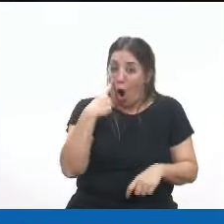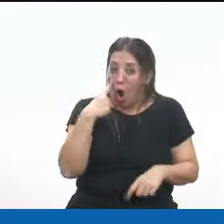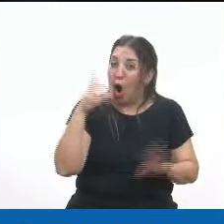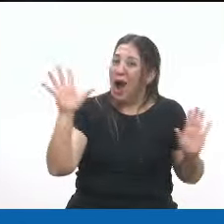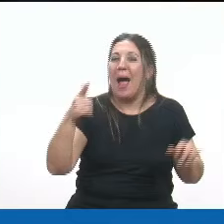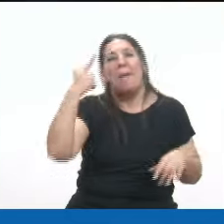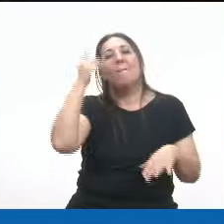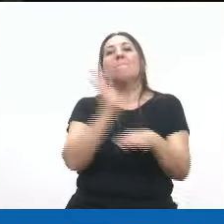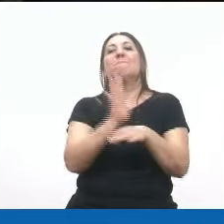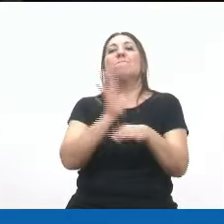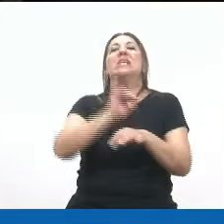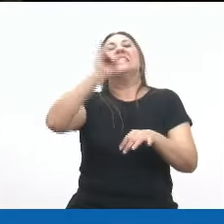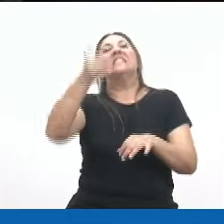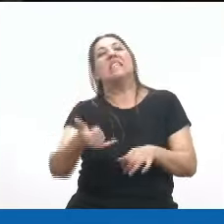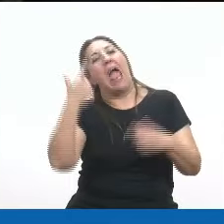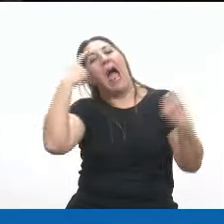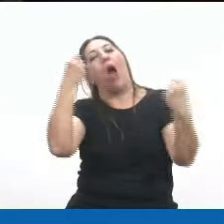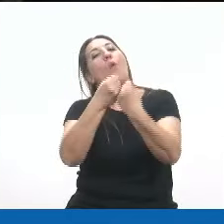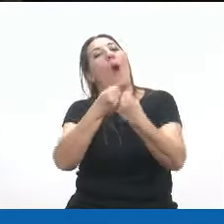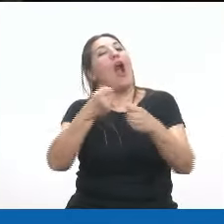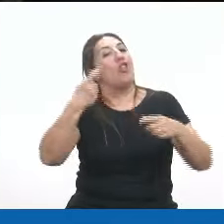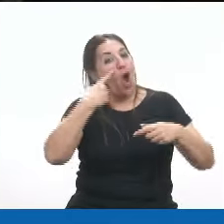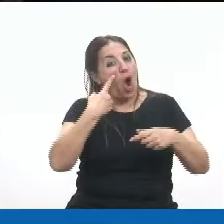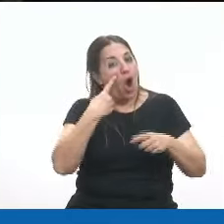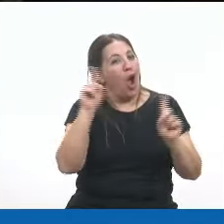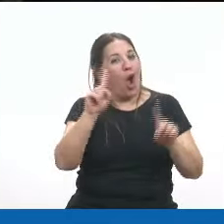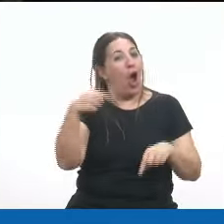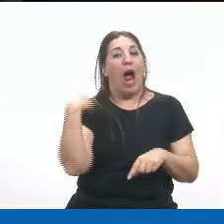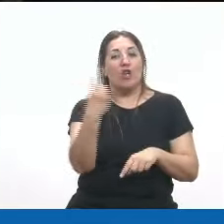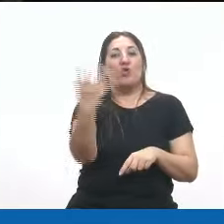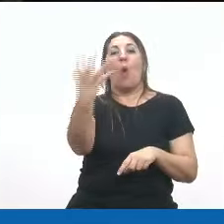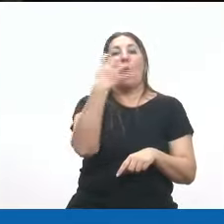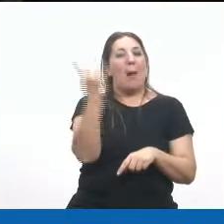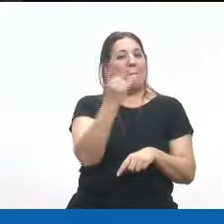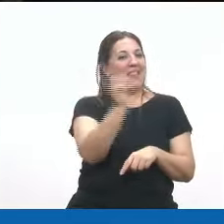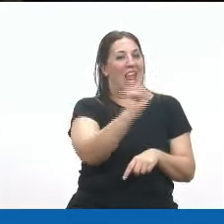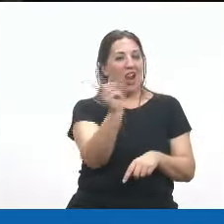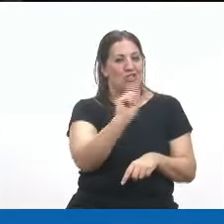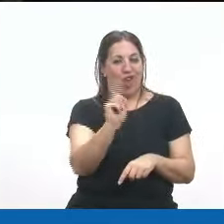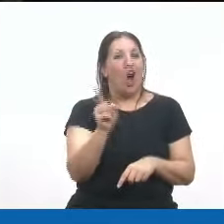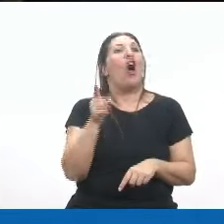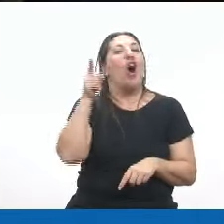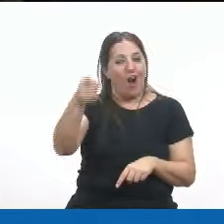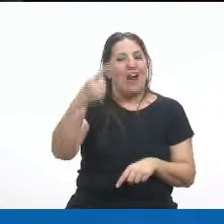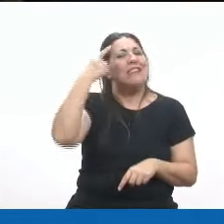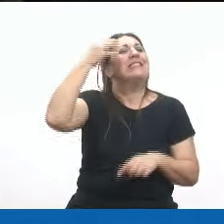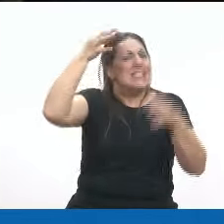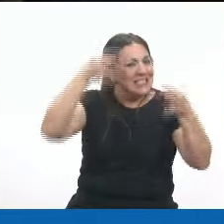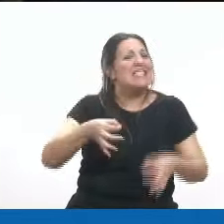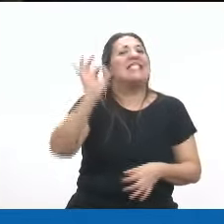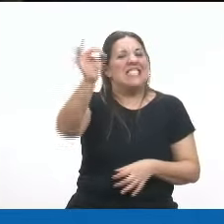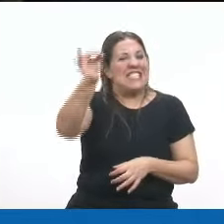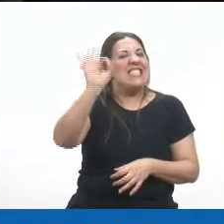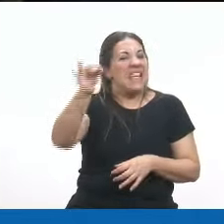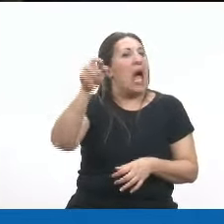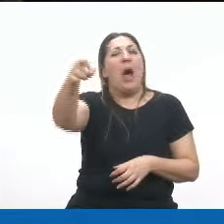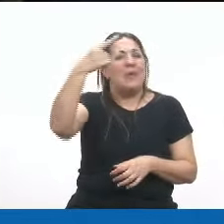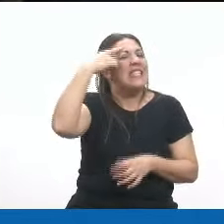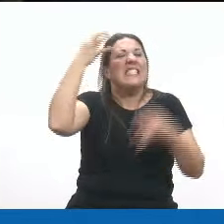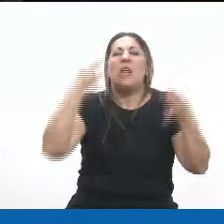con que supuestamente hizo el oficialismo a nosotros no nos engañan están convencidos de que aerolíneas argentinas se tiene que vender y